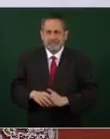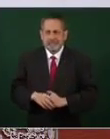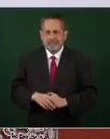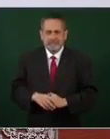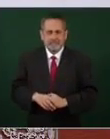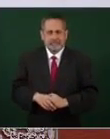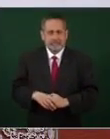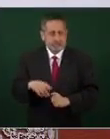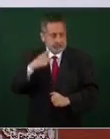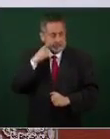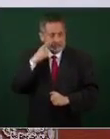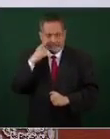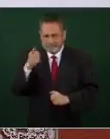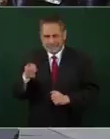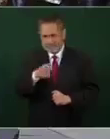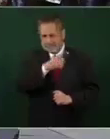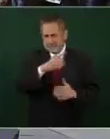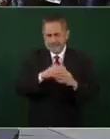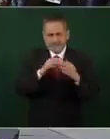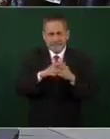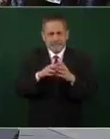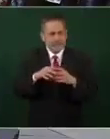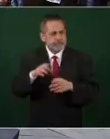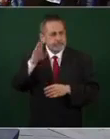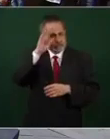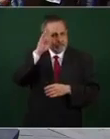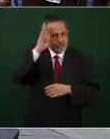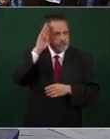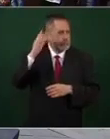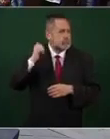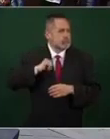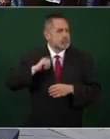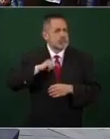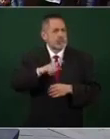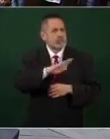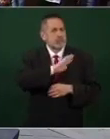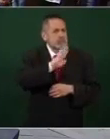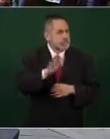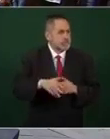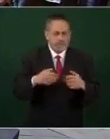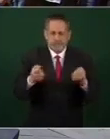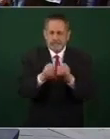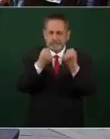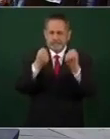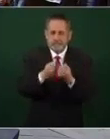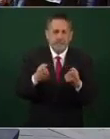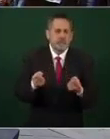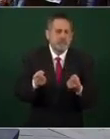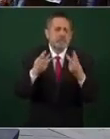Hay que ver nada más los índices de letalidad en los enfrentamientos.